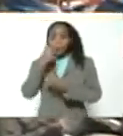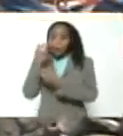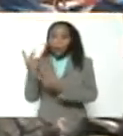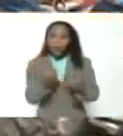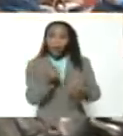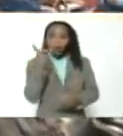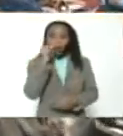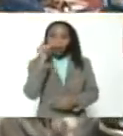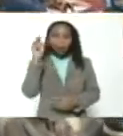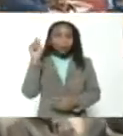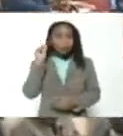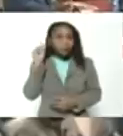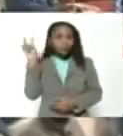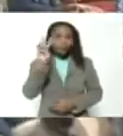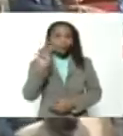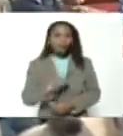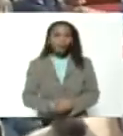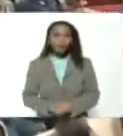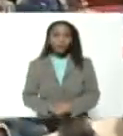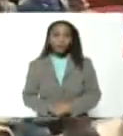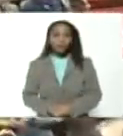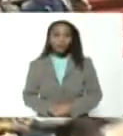y venezolanas.